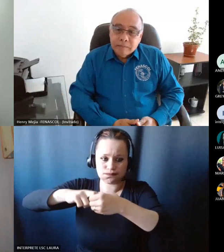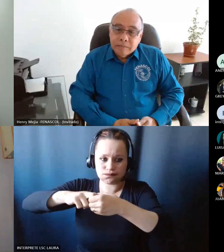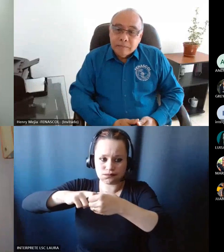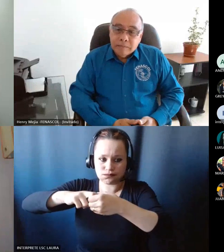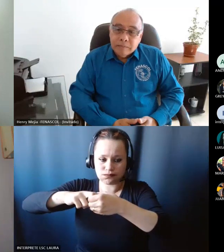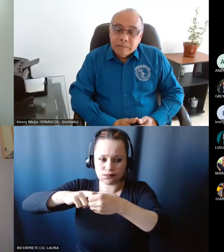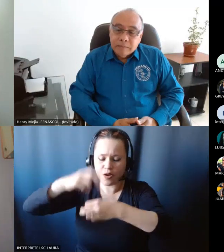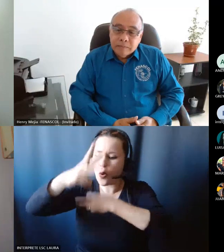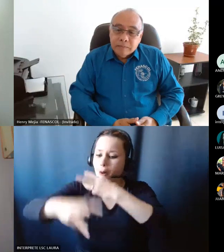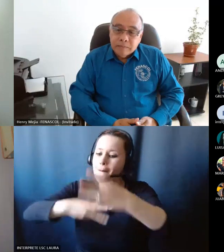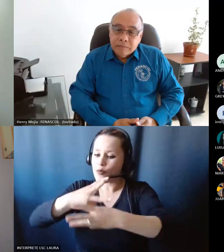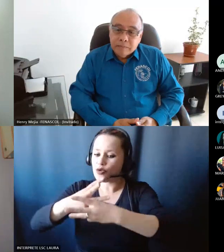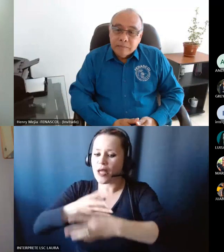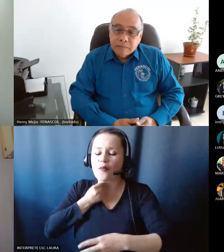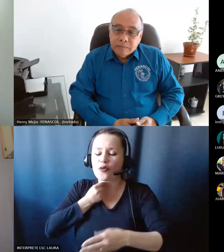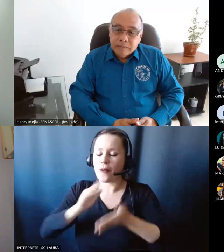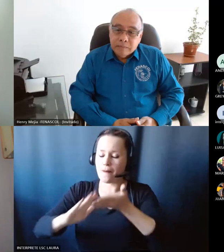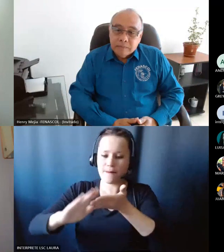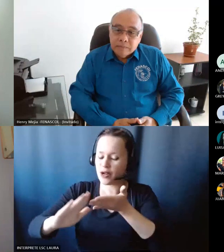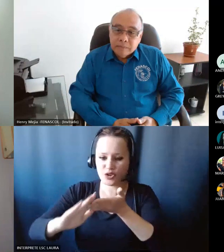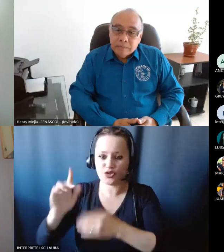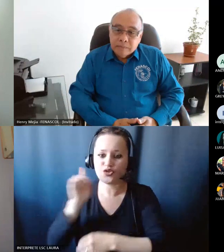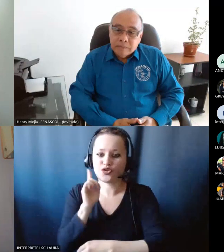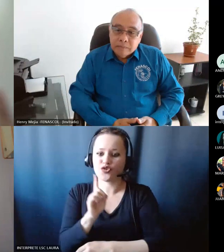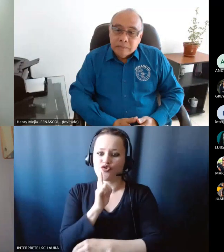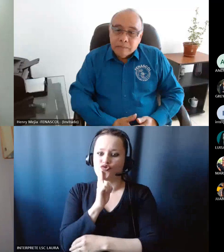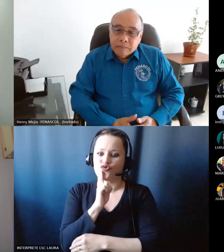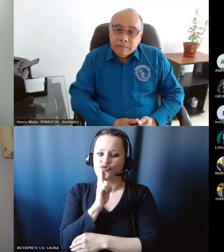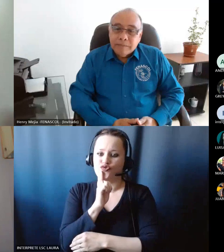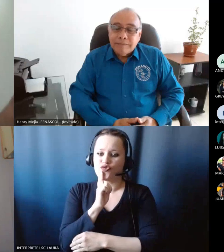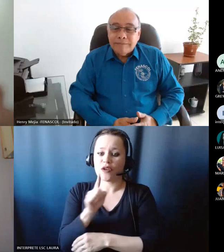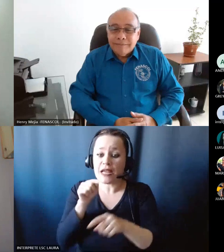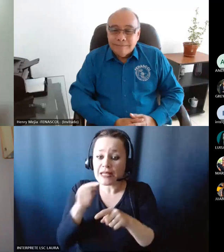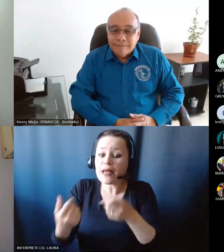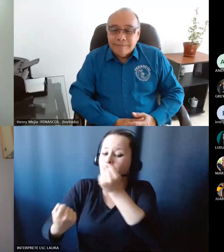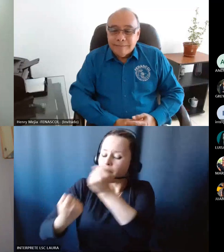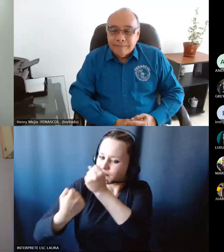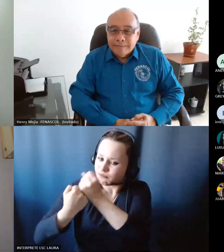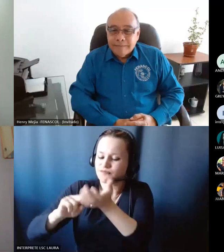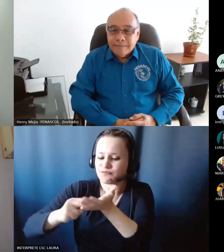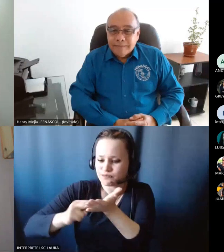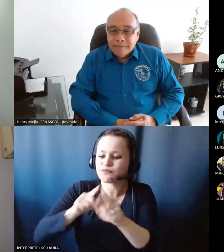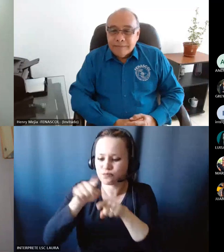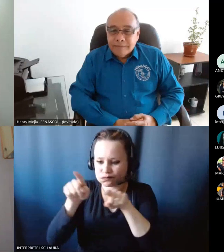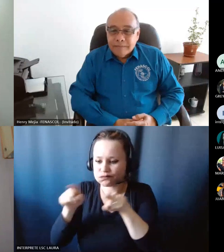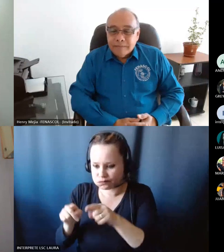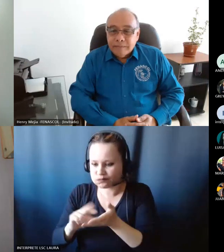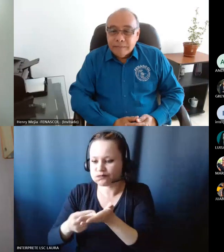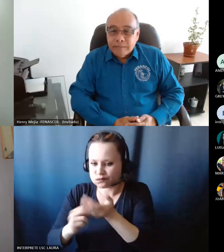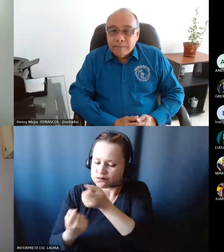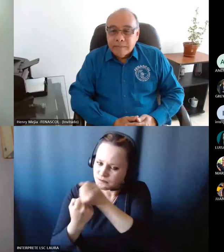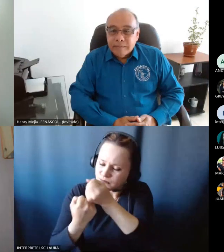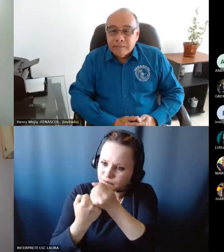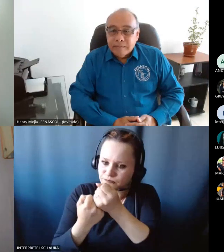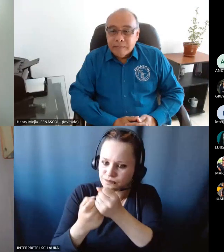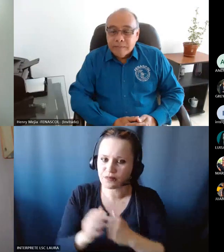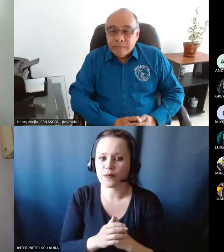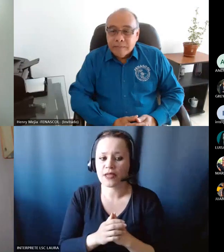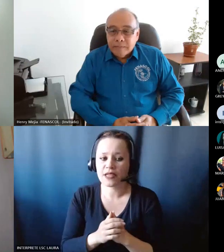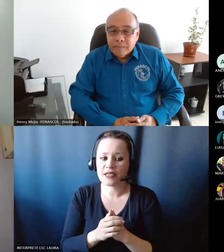mundial de mundial de sordos perdón y contará con el apoyo de algunos intérpretes que ya se están allí conectados quienes